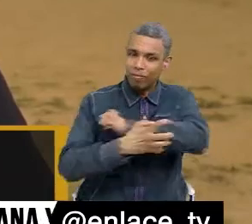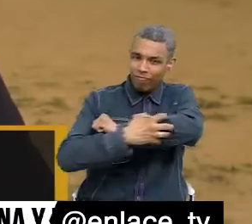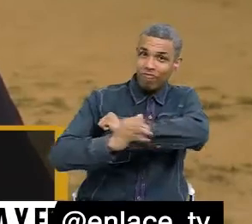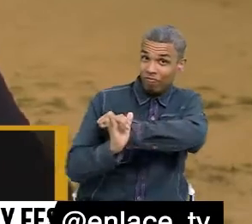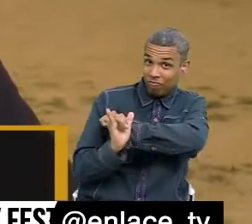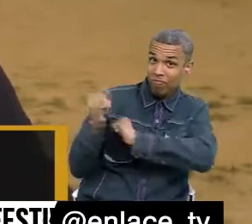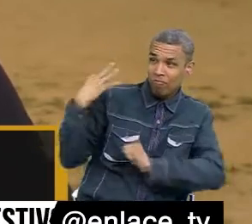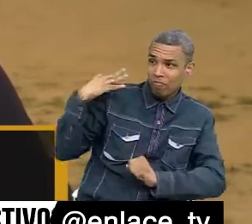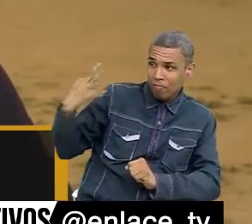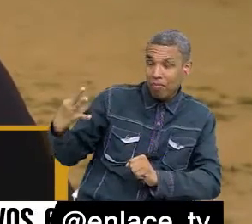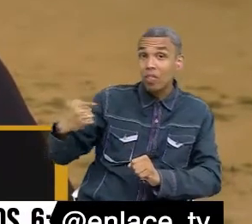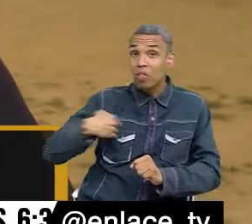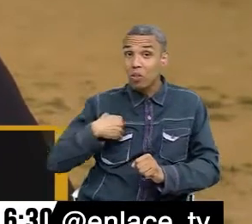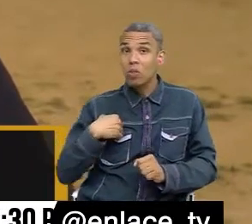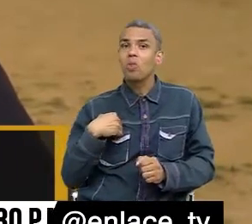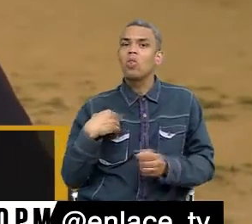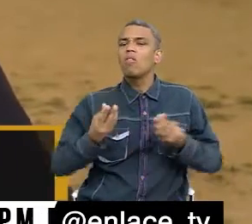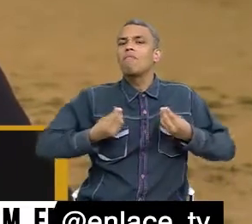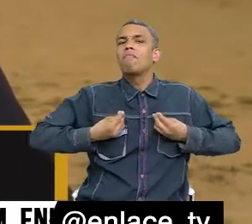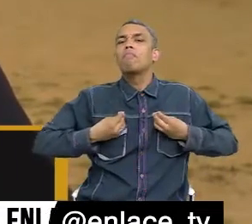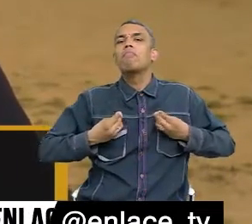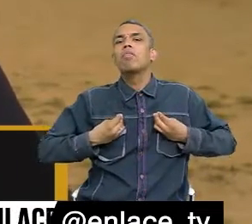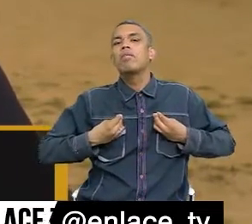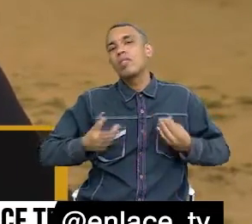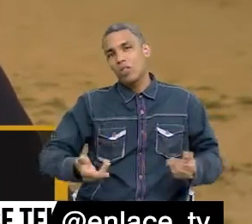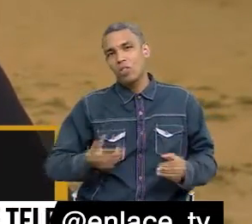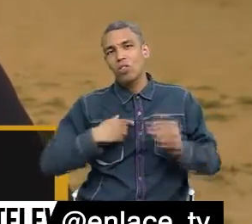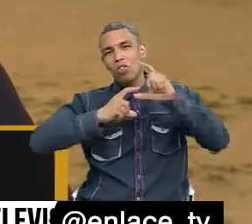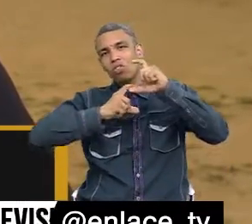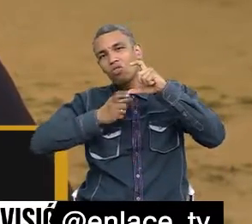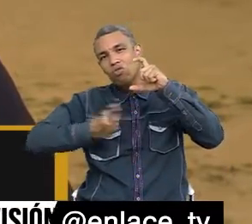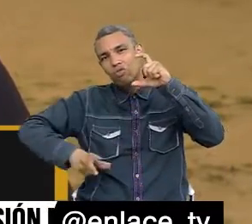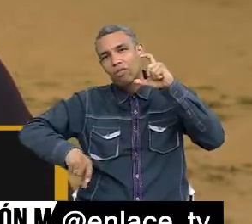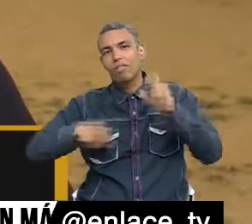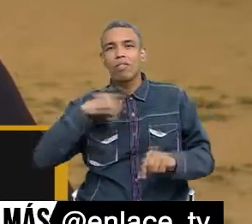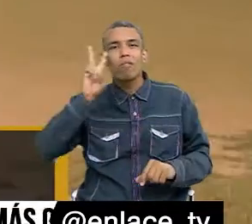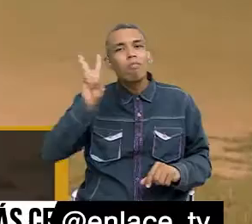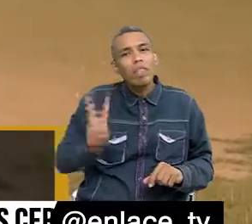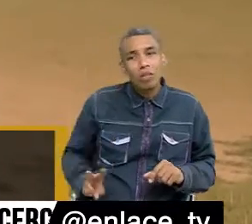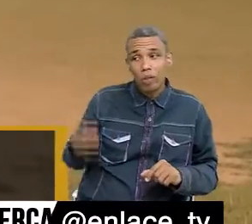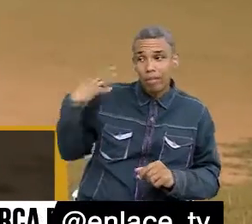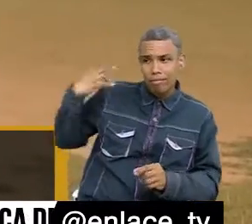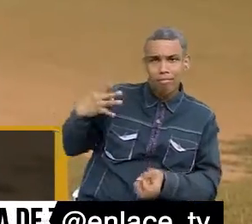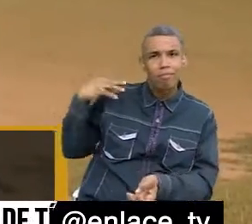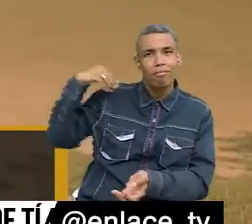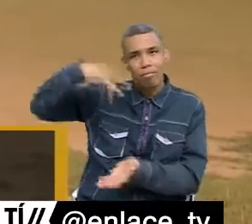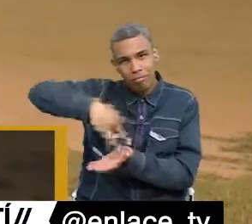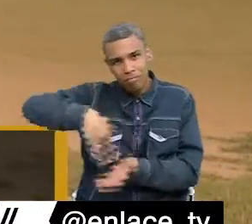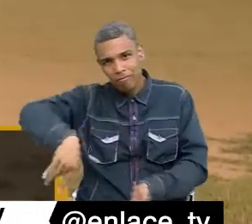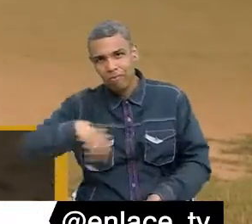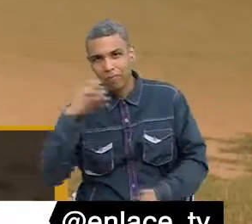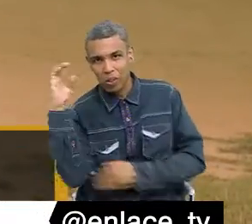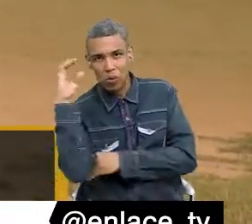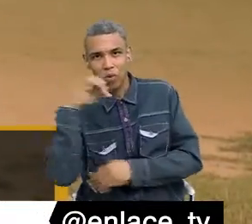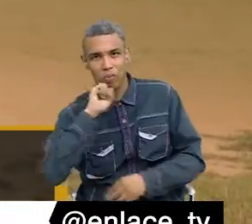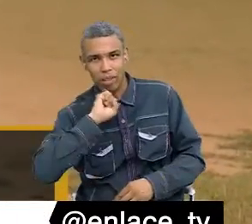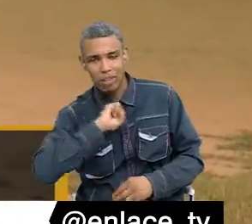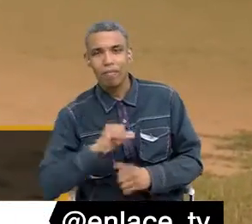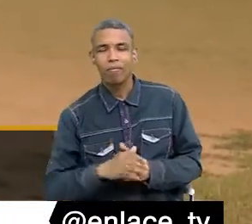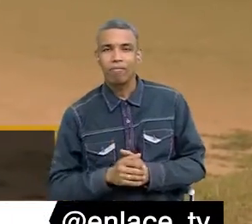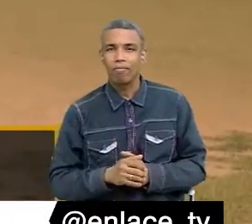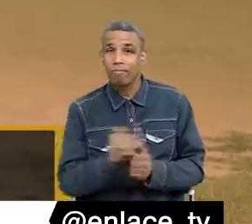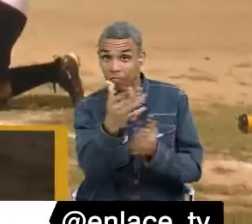desde Venezuela para que este deporte pueda sacar adelante a estos muchachos. Quienes deseen practicar esta disciplina deportiva